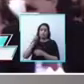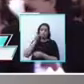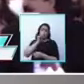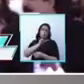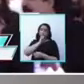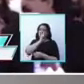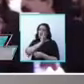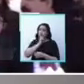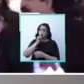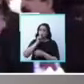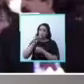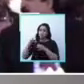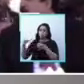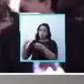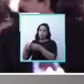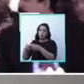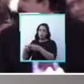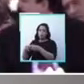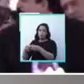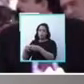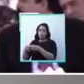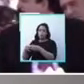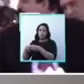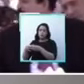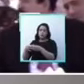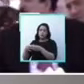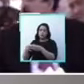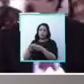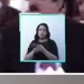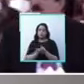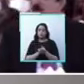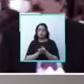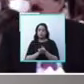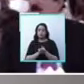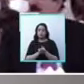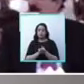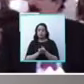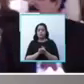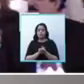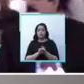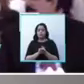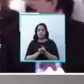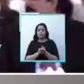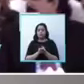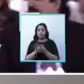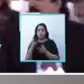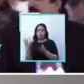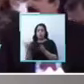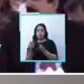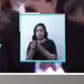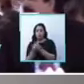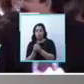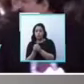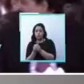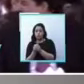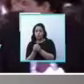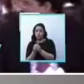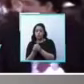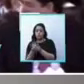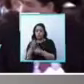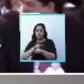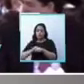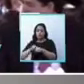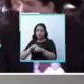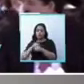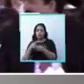la administración, en este nuevo gobierno, se han cometido algunos desaciertos, incluso bueno, las denuncias y